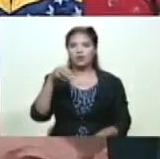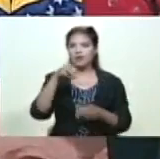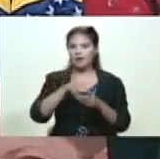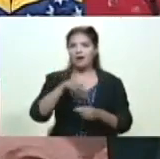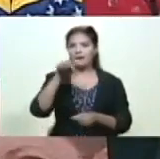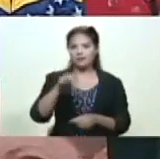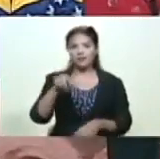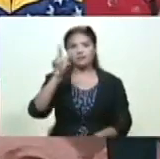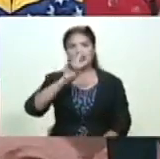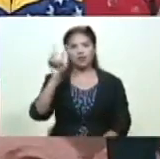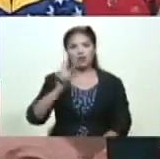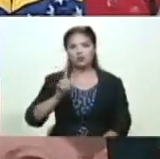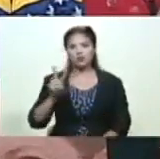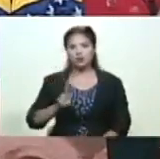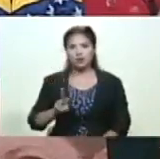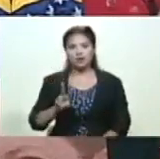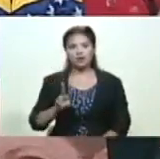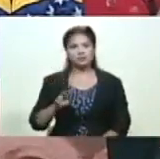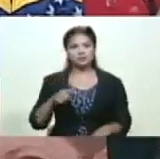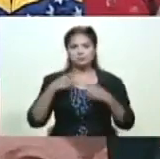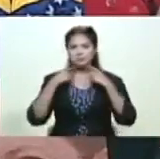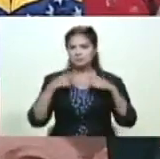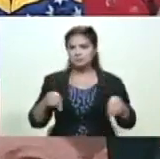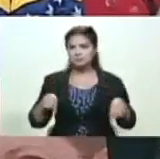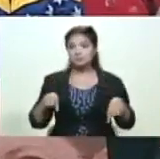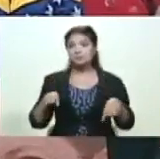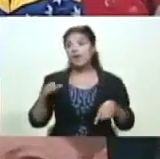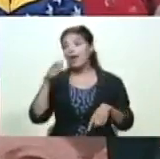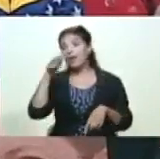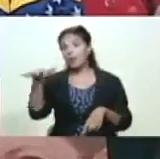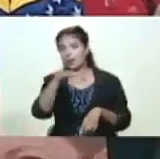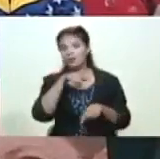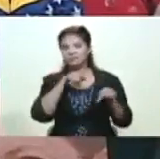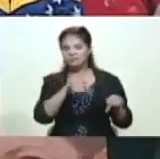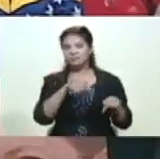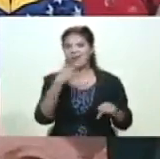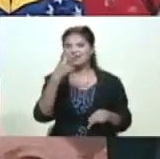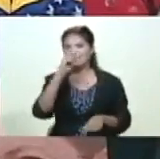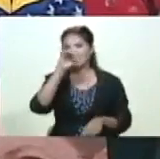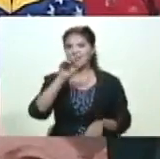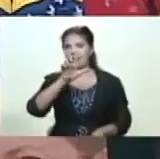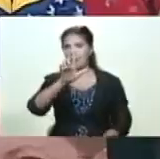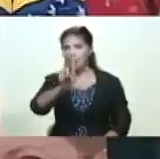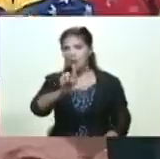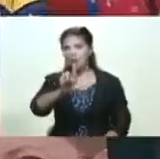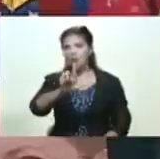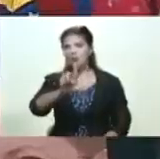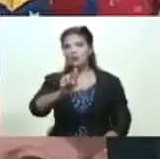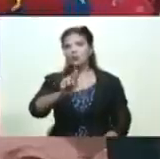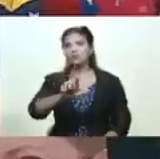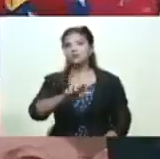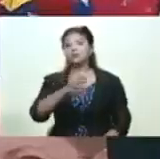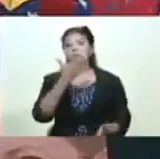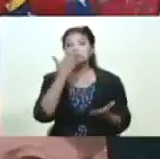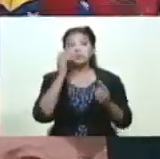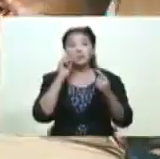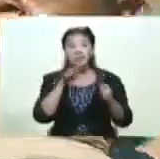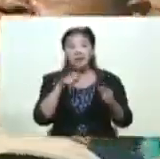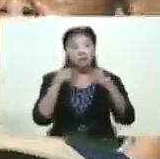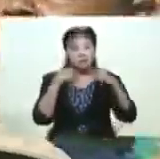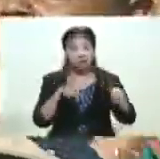Venezuela. La derrota que le propinó el pueblo el 30 de julio y ante la